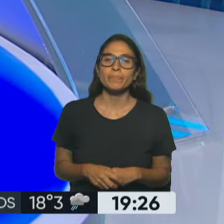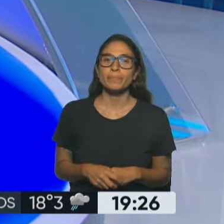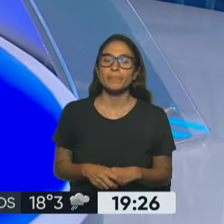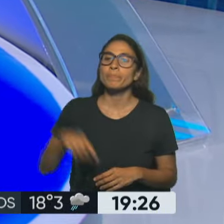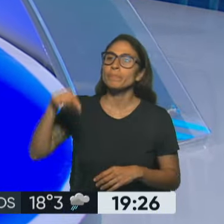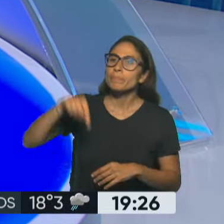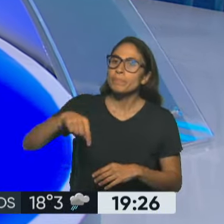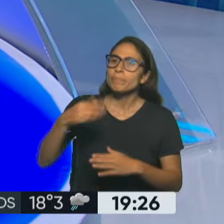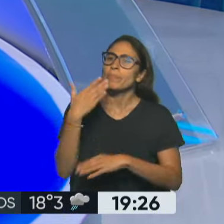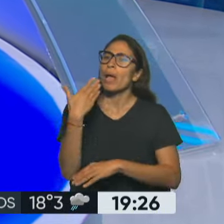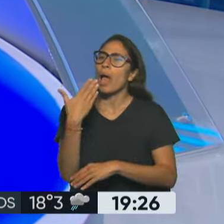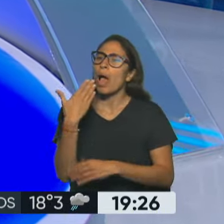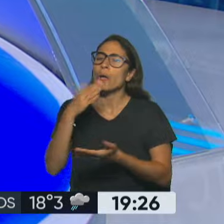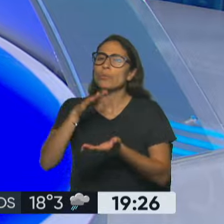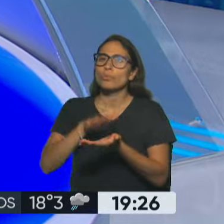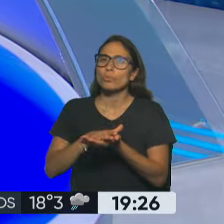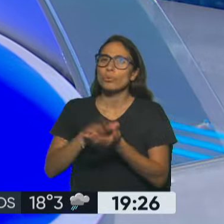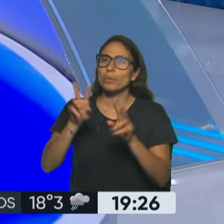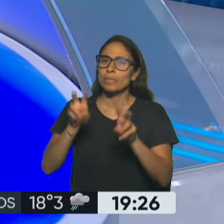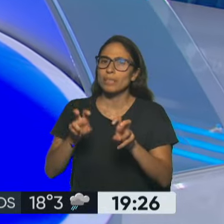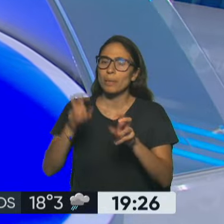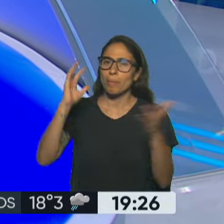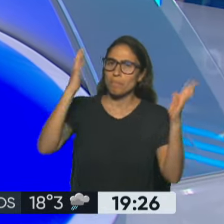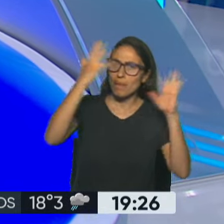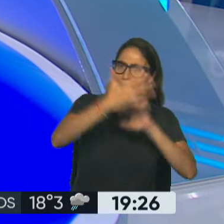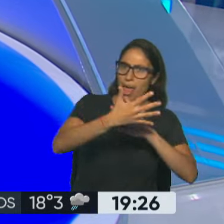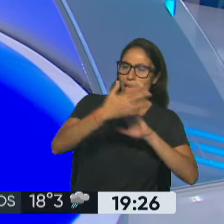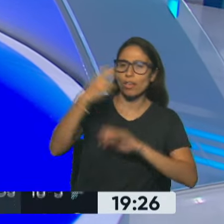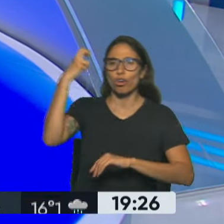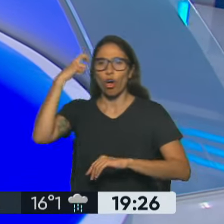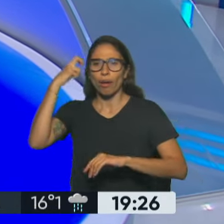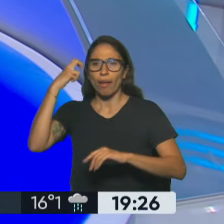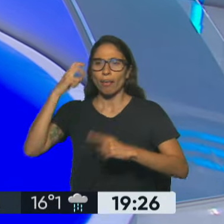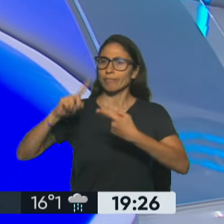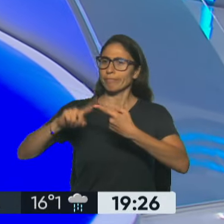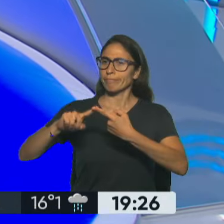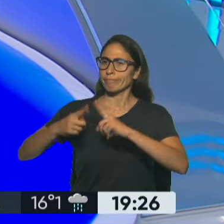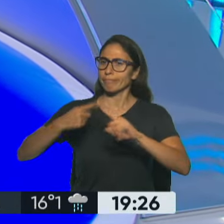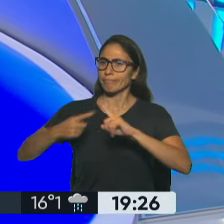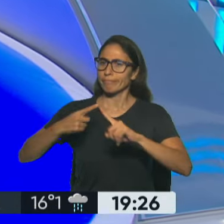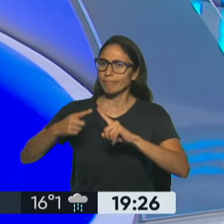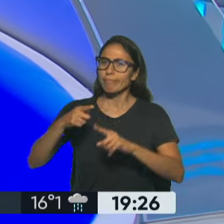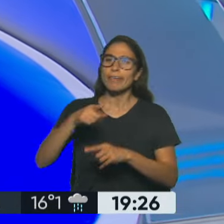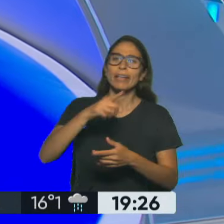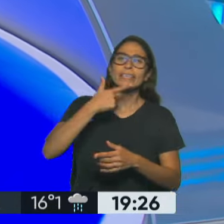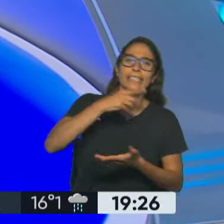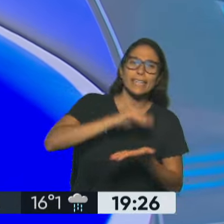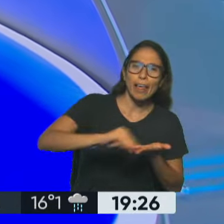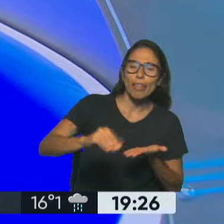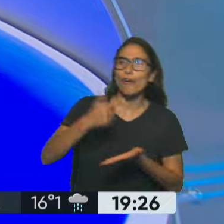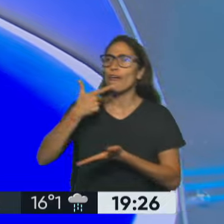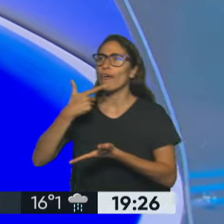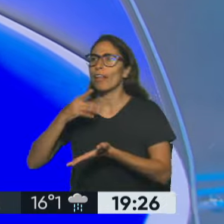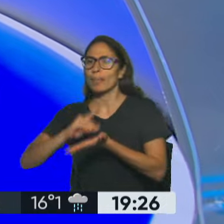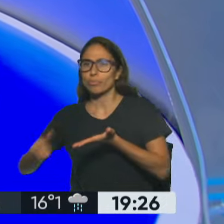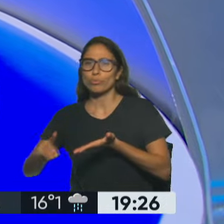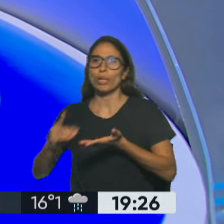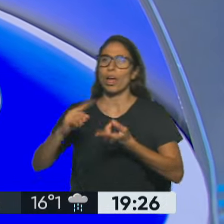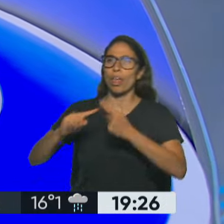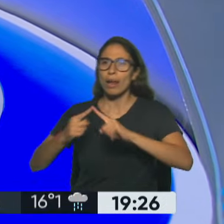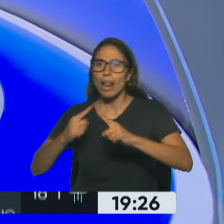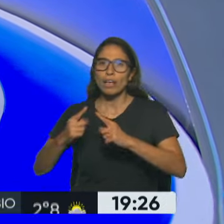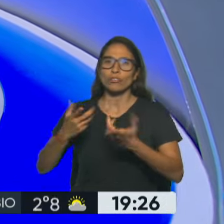la relación del presidente de la nación con el congreso de la nación con el Congreso Nacional con diputados con senadores lo que ha sucedido con esta ley digo este vos